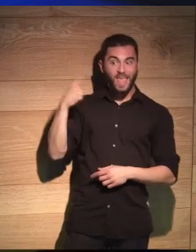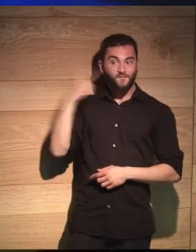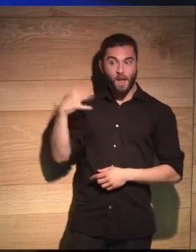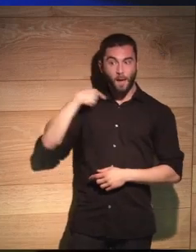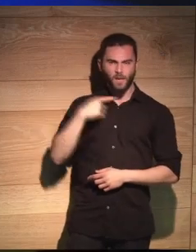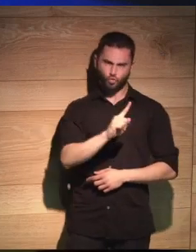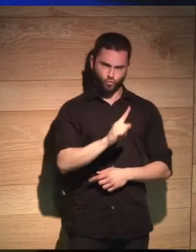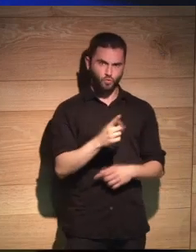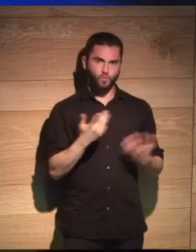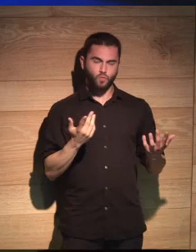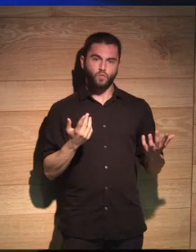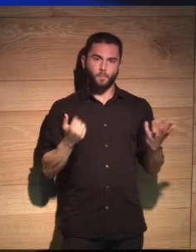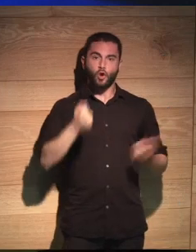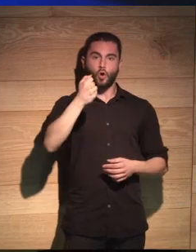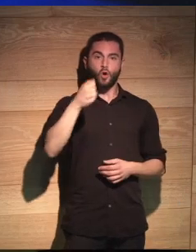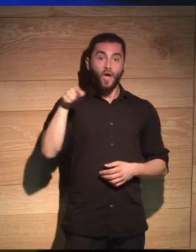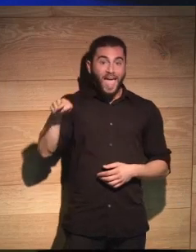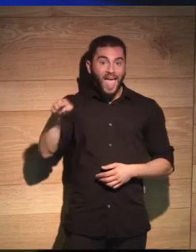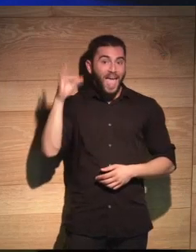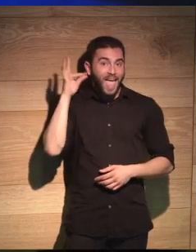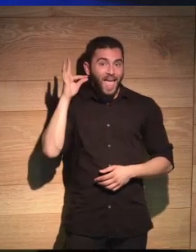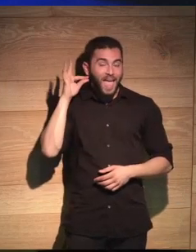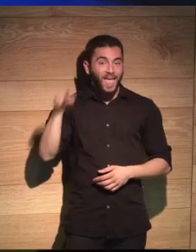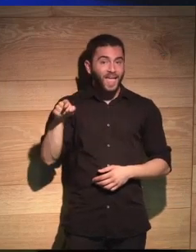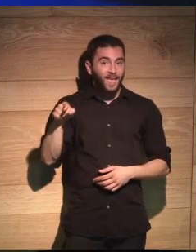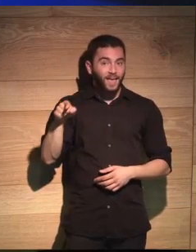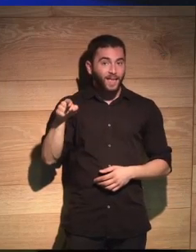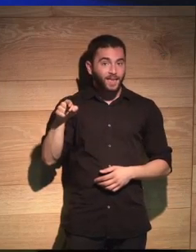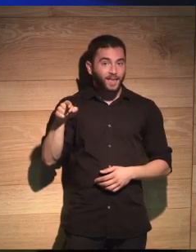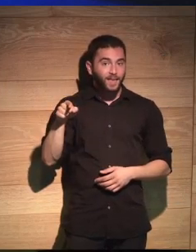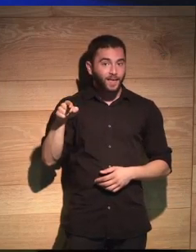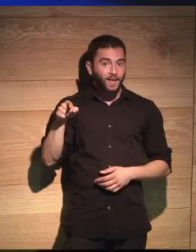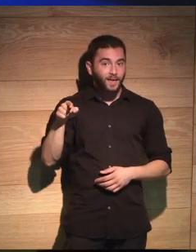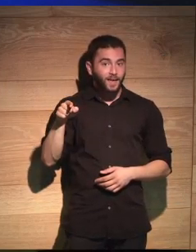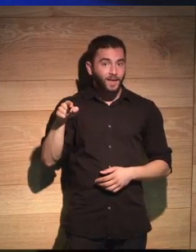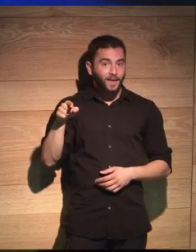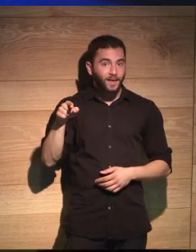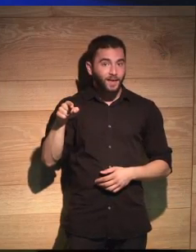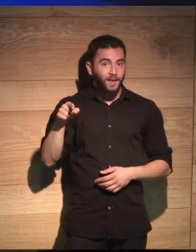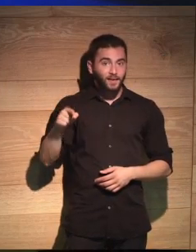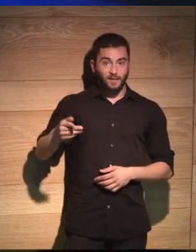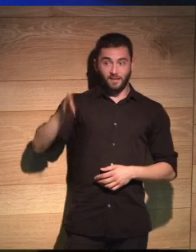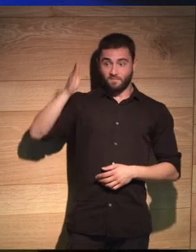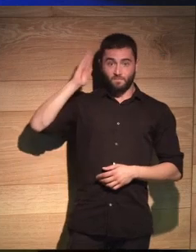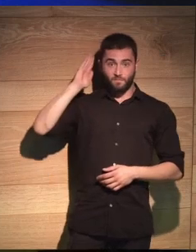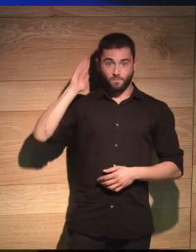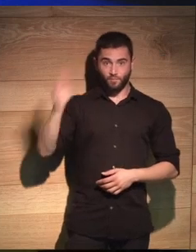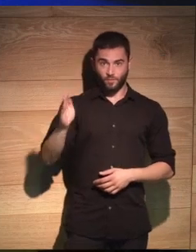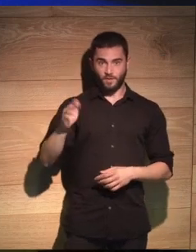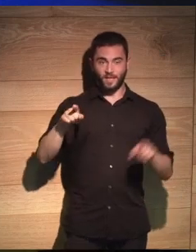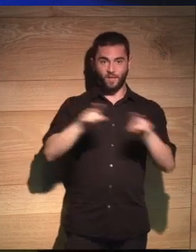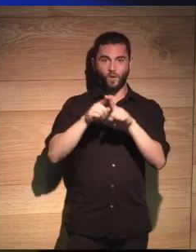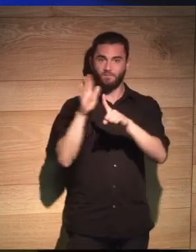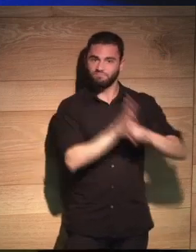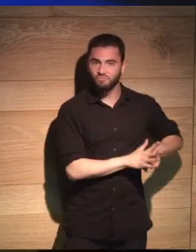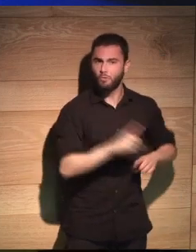momento es víctima de la invisibilidad en la que nosotros la situamos. Ella sabe